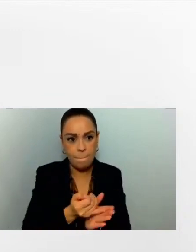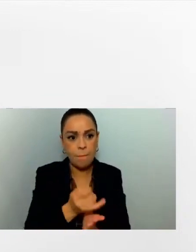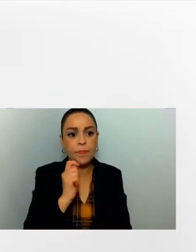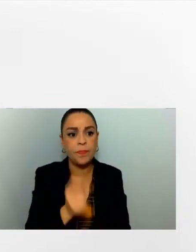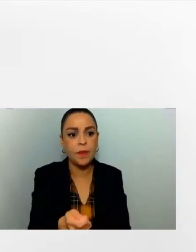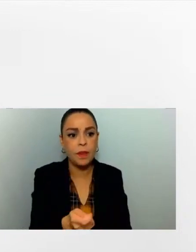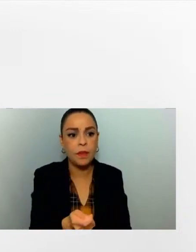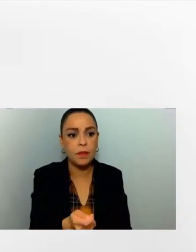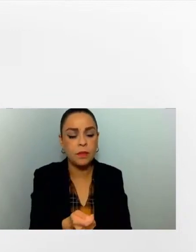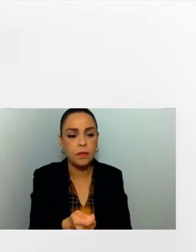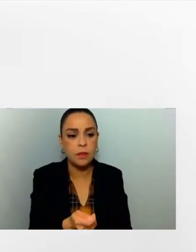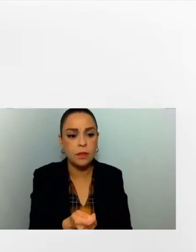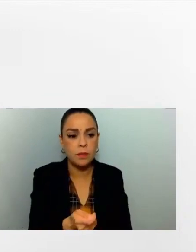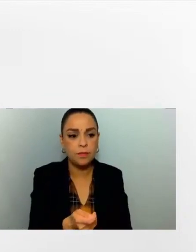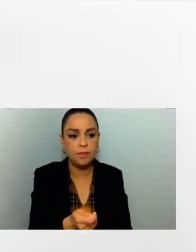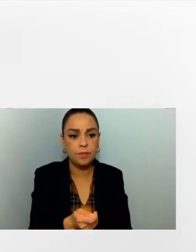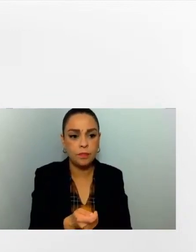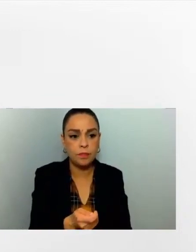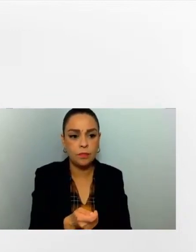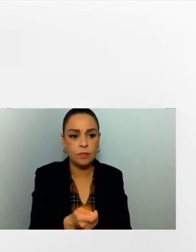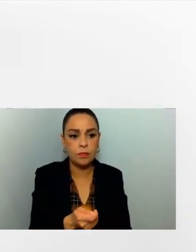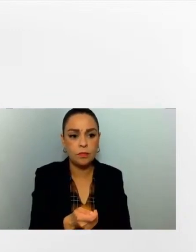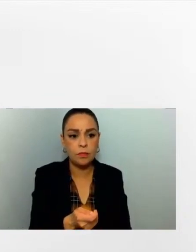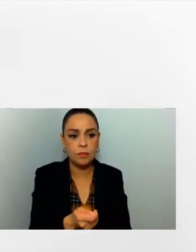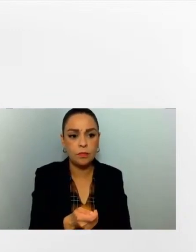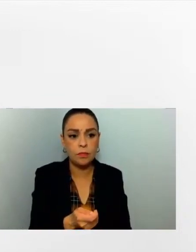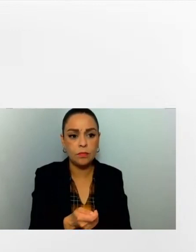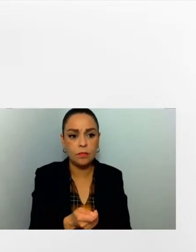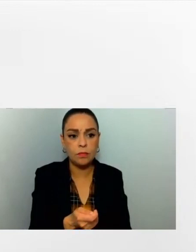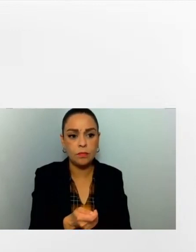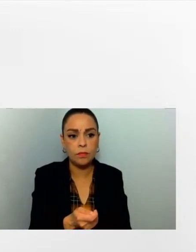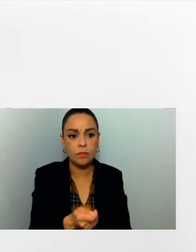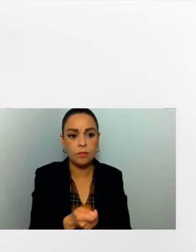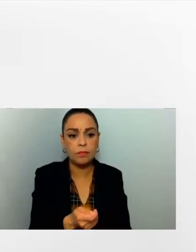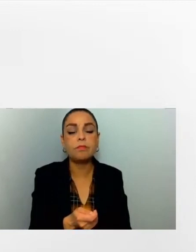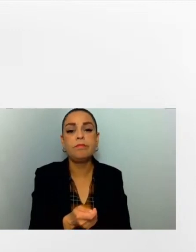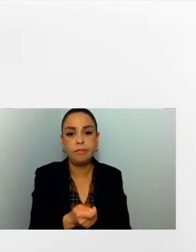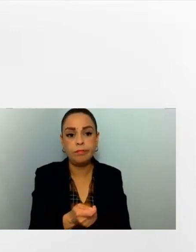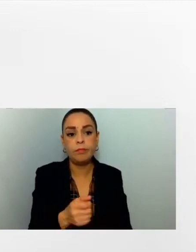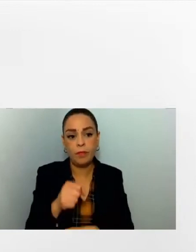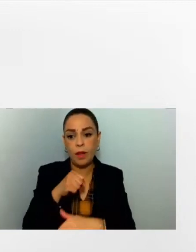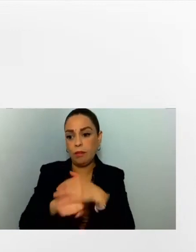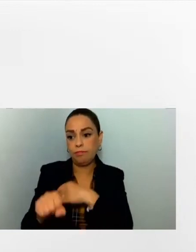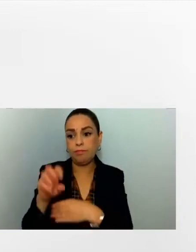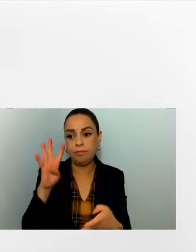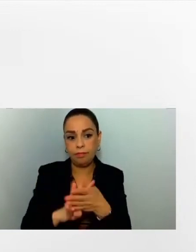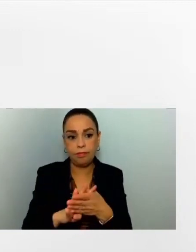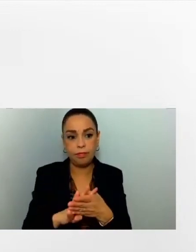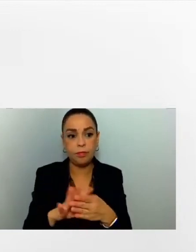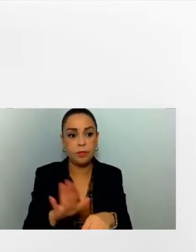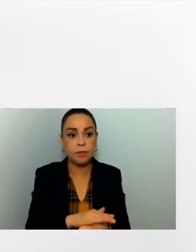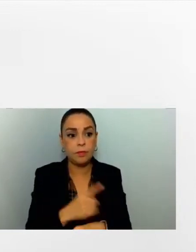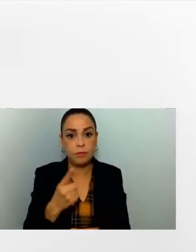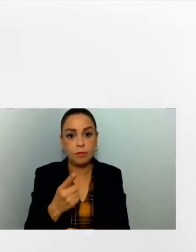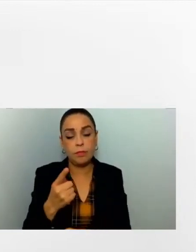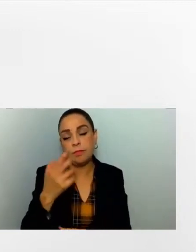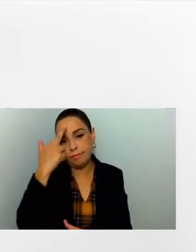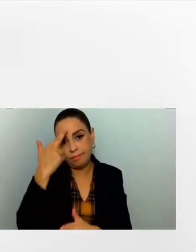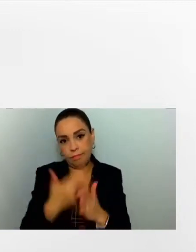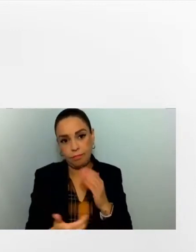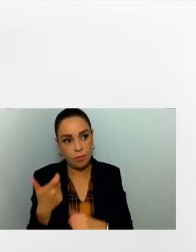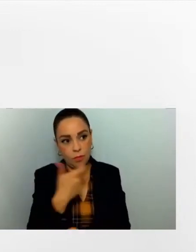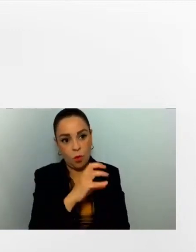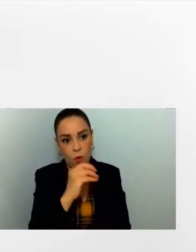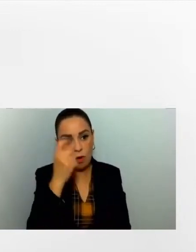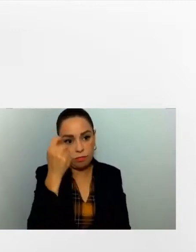de las penas de cárcel por el incumplimiento de la obligación, ¿no? Porque es